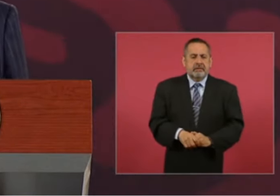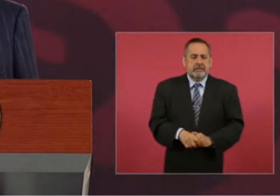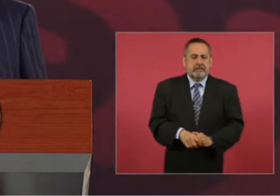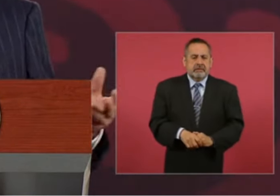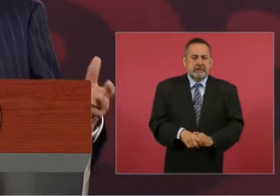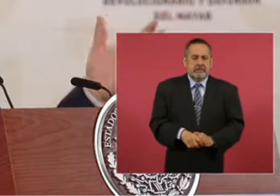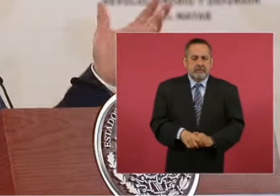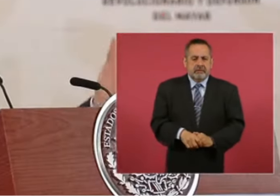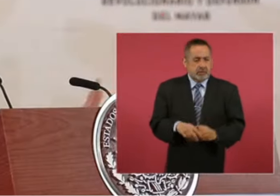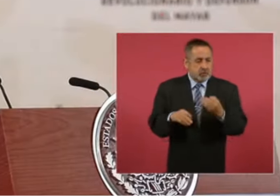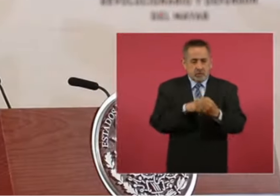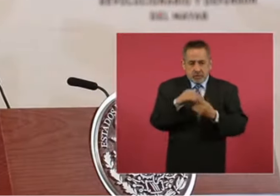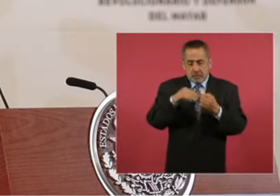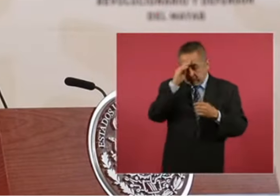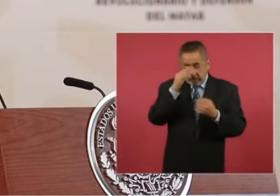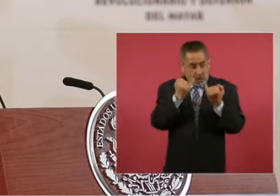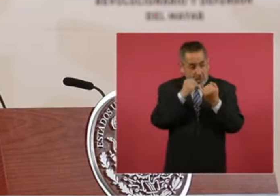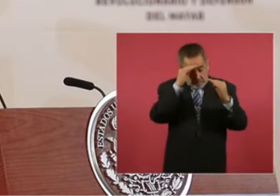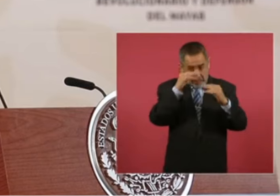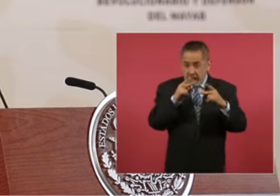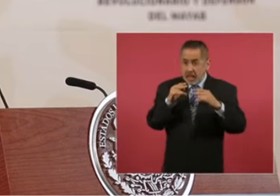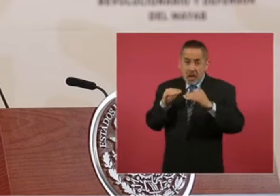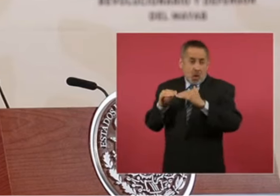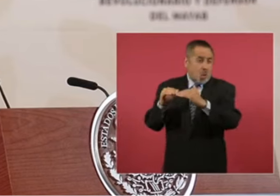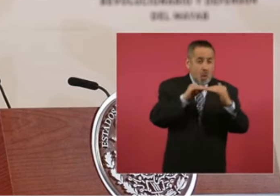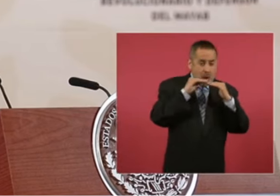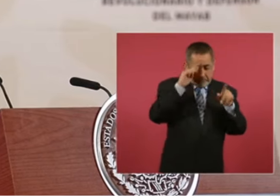porque no todos podemos estar pensando de la misma manera.